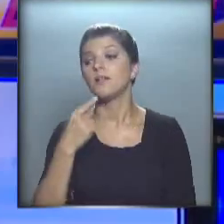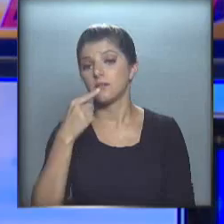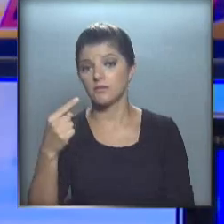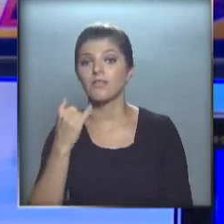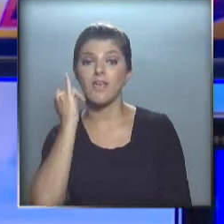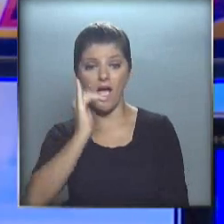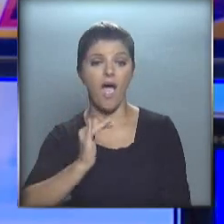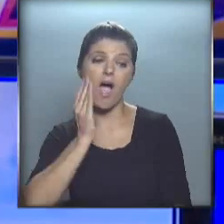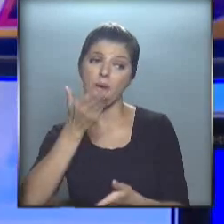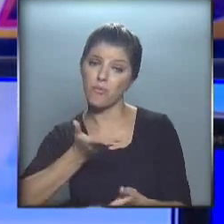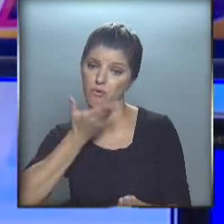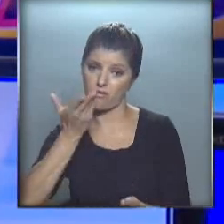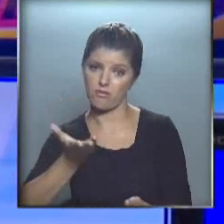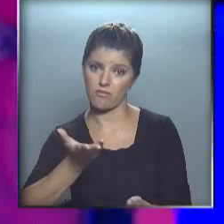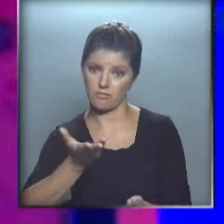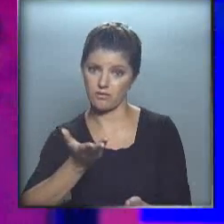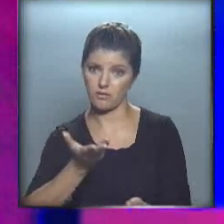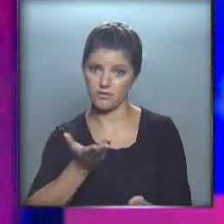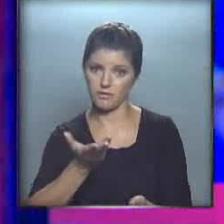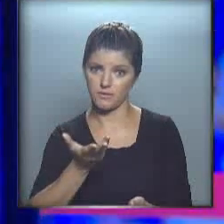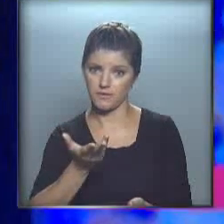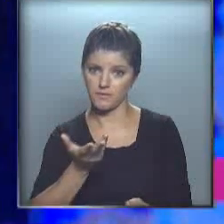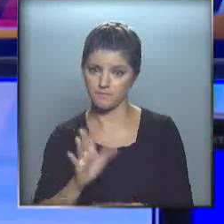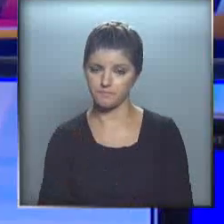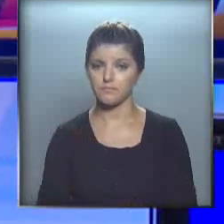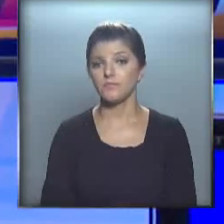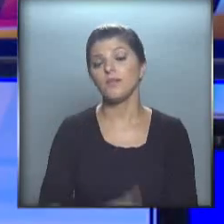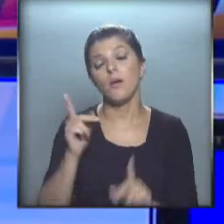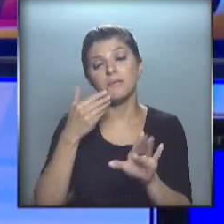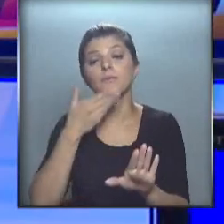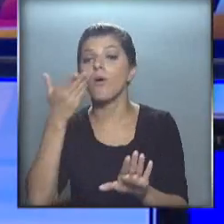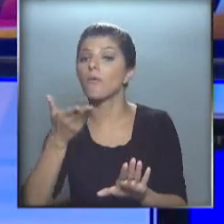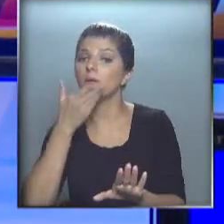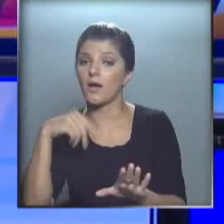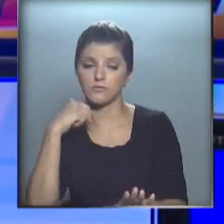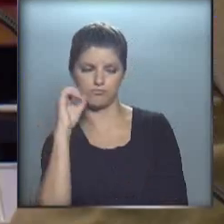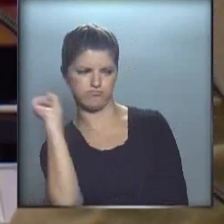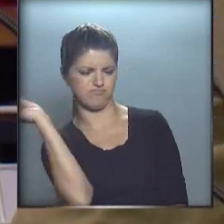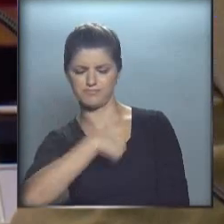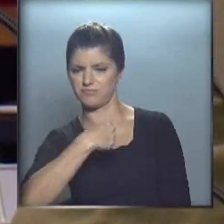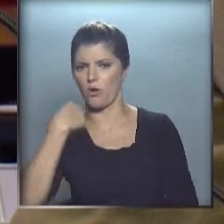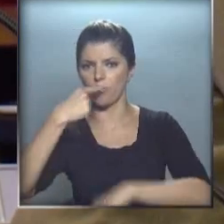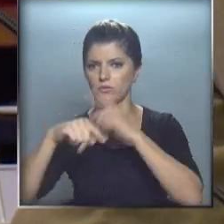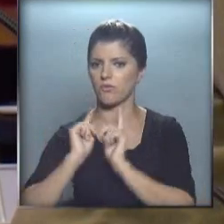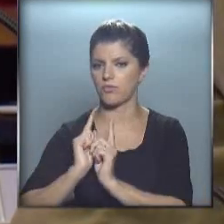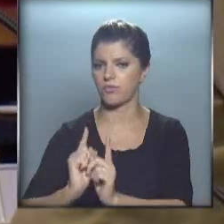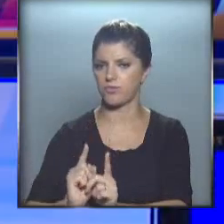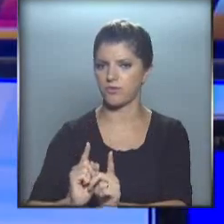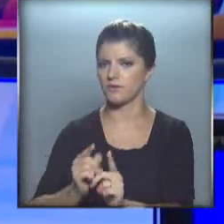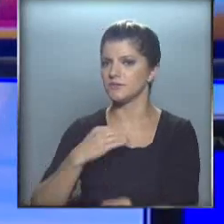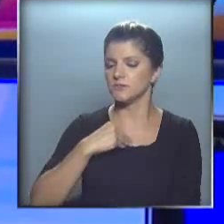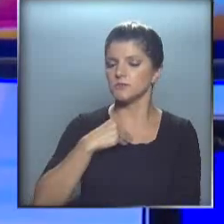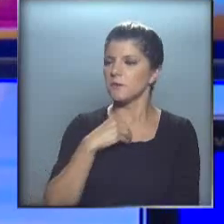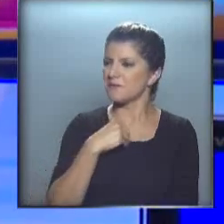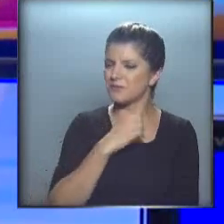le trato de hablar y cuando le hablas a veces no te escuchan y siguen haciéndolo. A mí me pone muy mal cuando